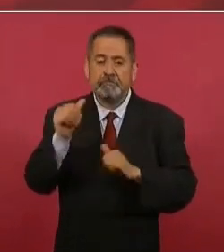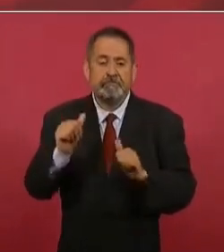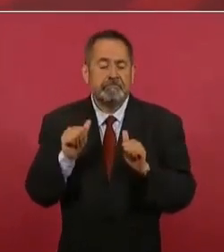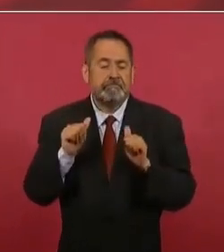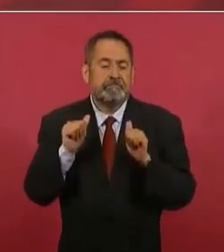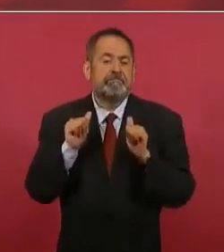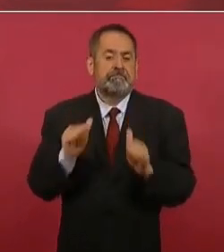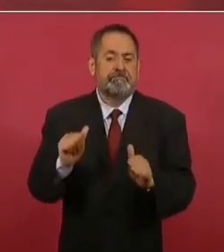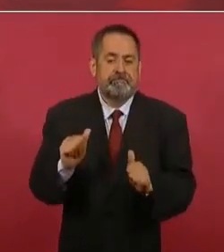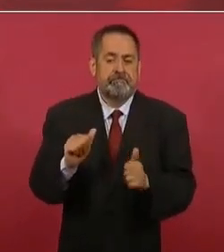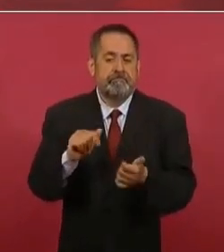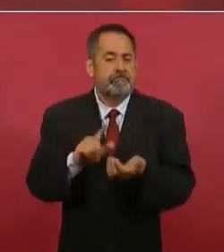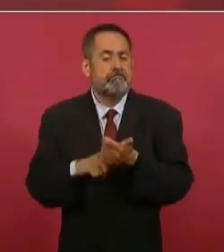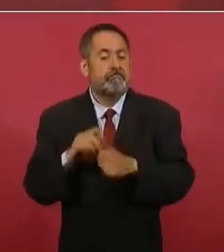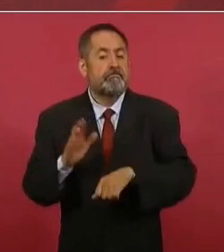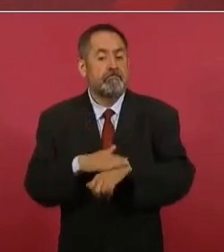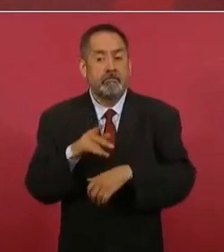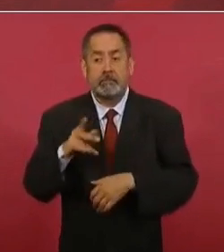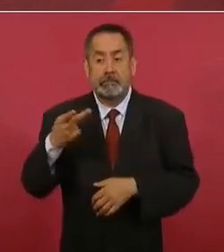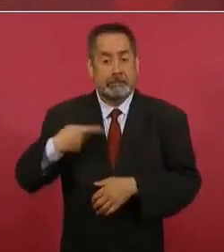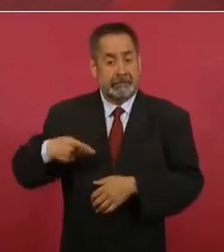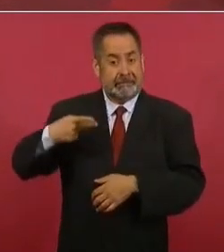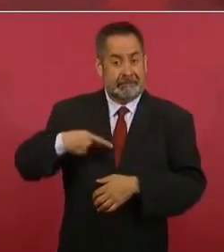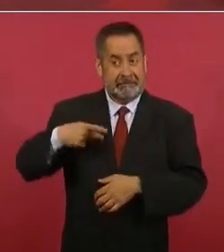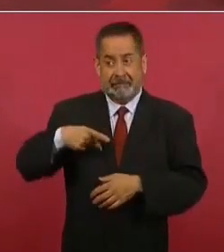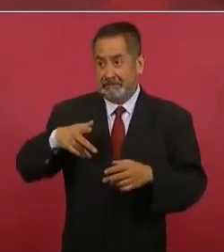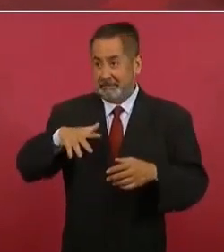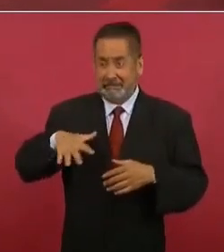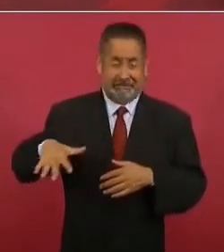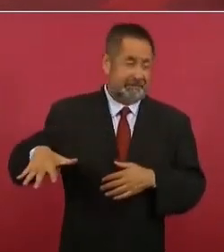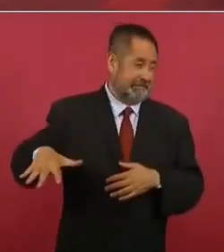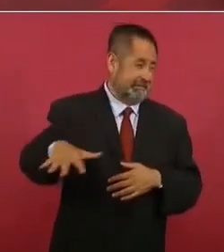fue porque nuestro pueblo